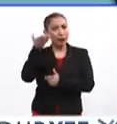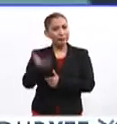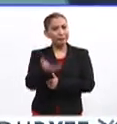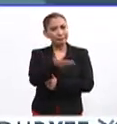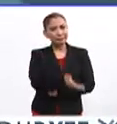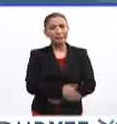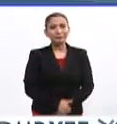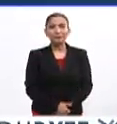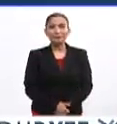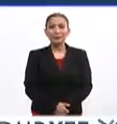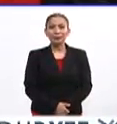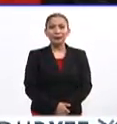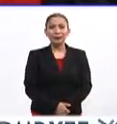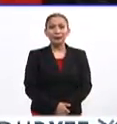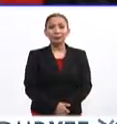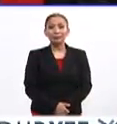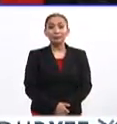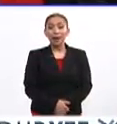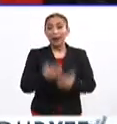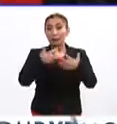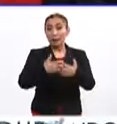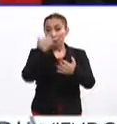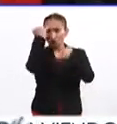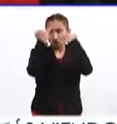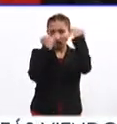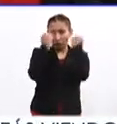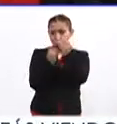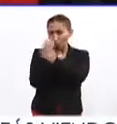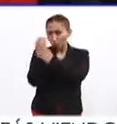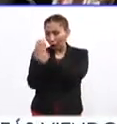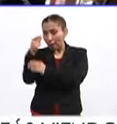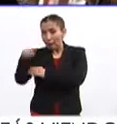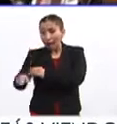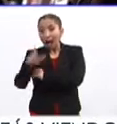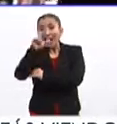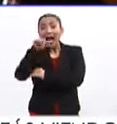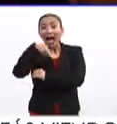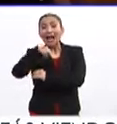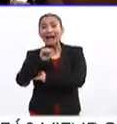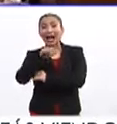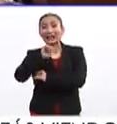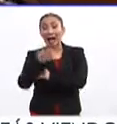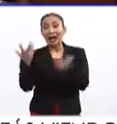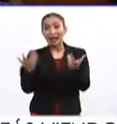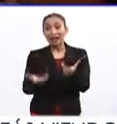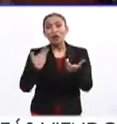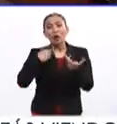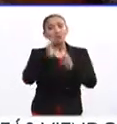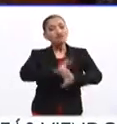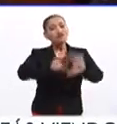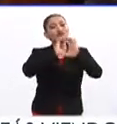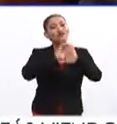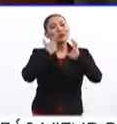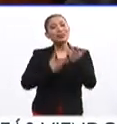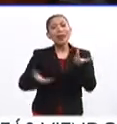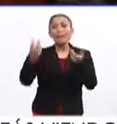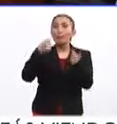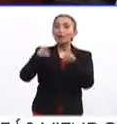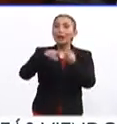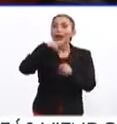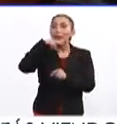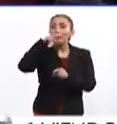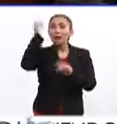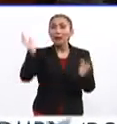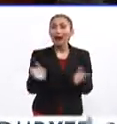ellas. La Fábrica de Creación e Innovación, La Nana, llevó a cabo un recital de música navideña